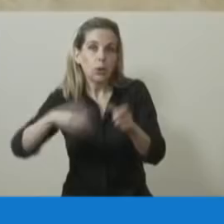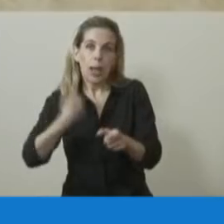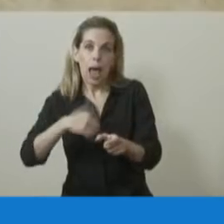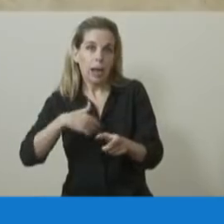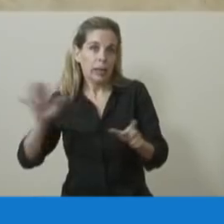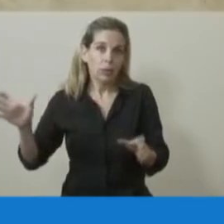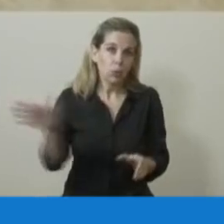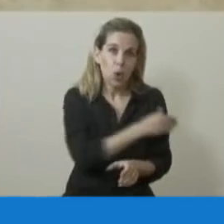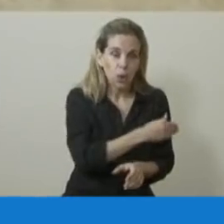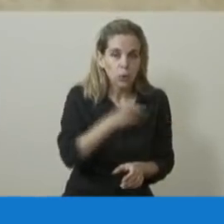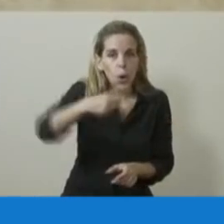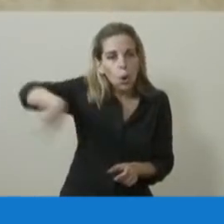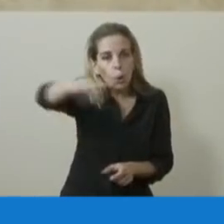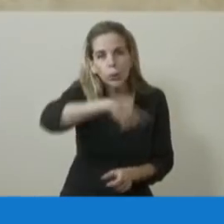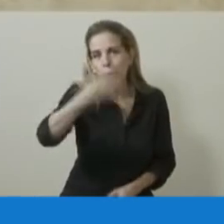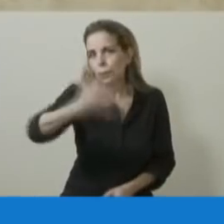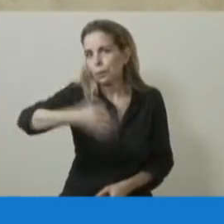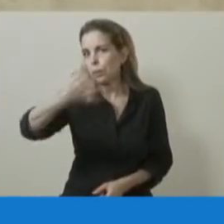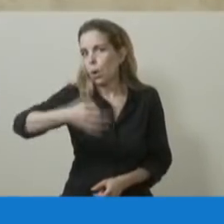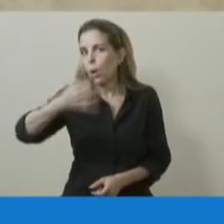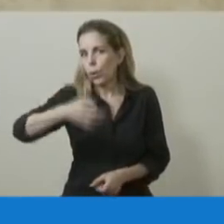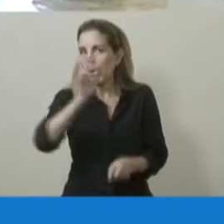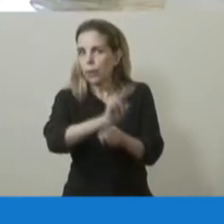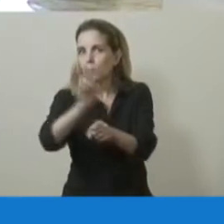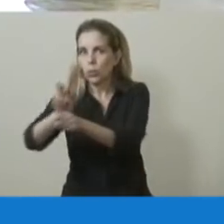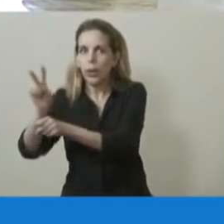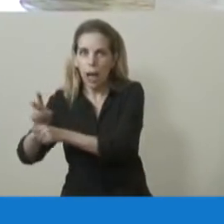bien, lo han hecho claramente bien.